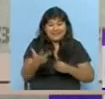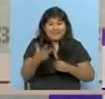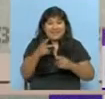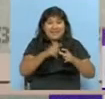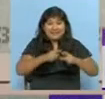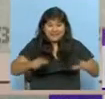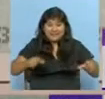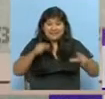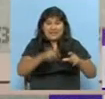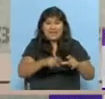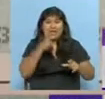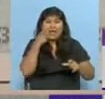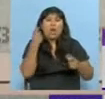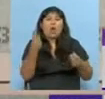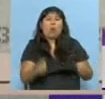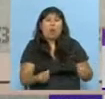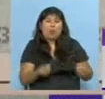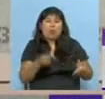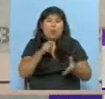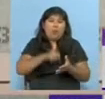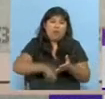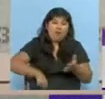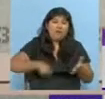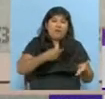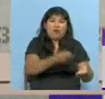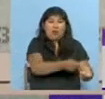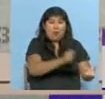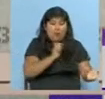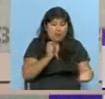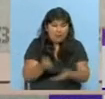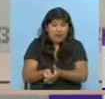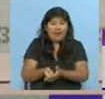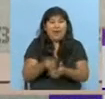cheques fueron presentados y cobrados.